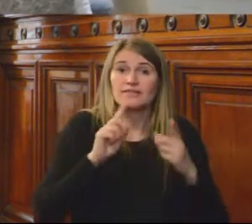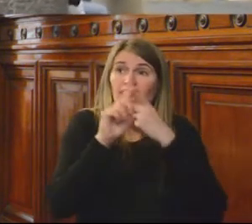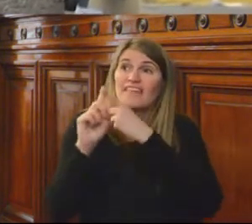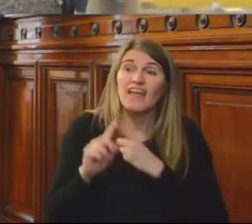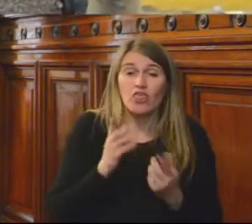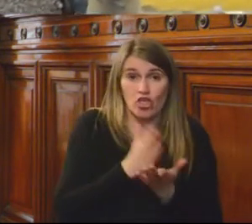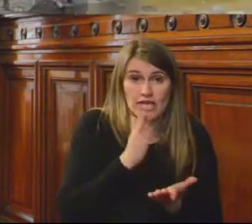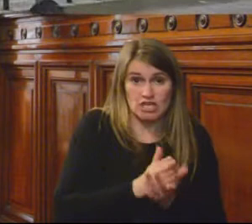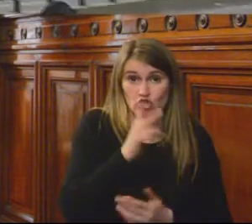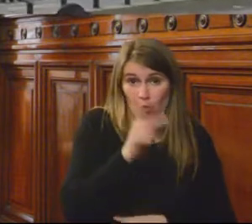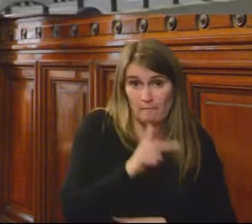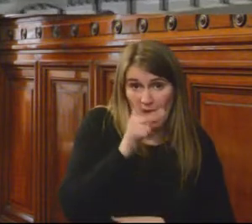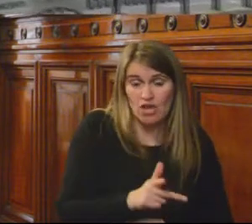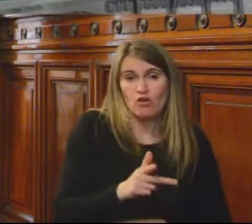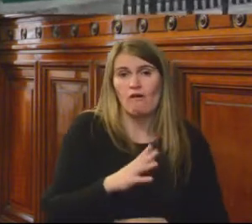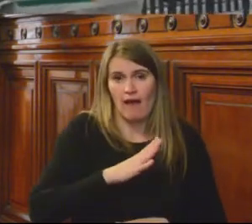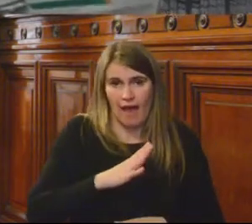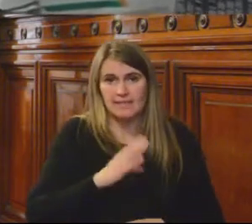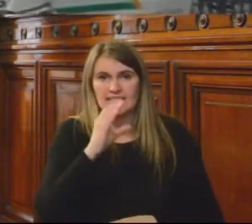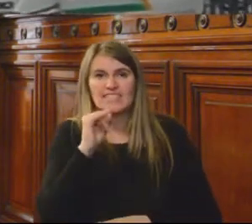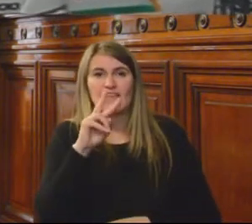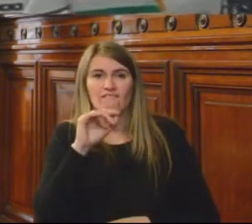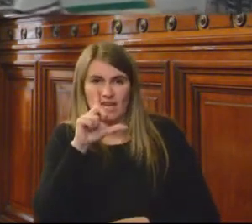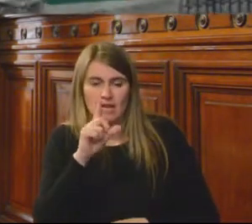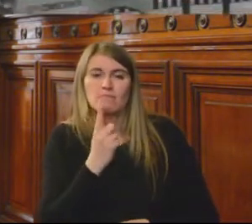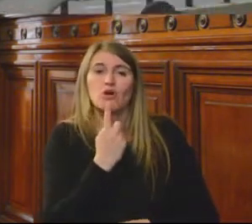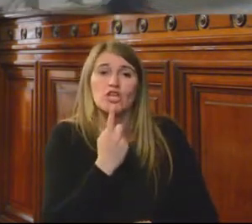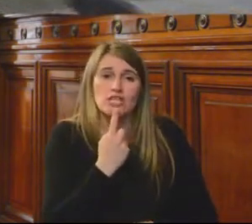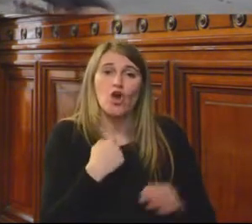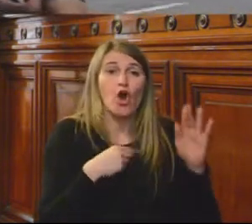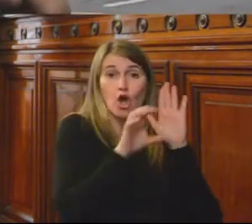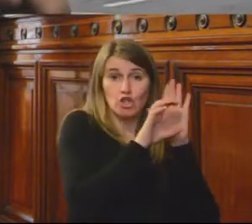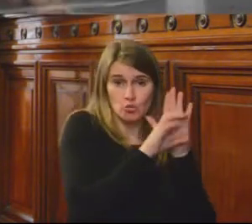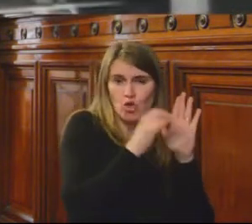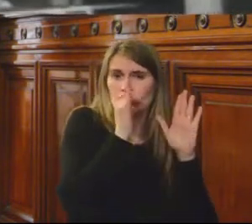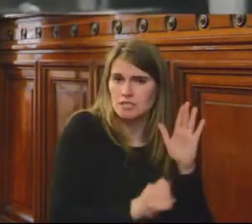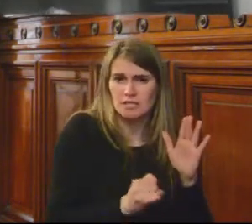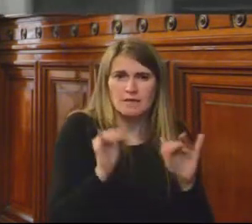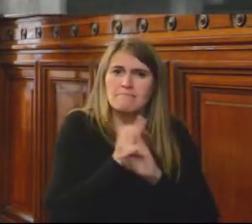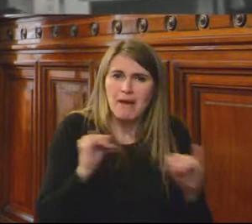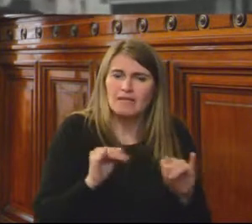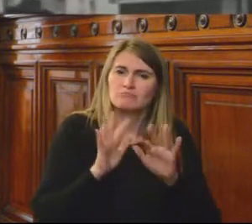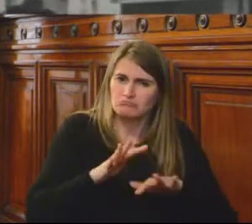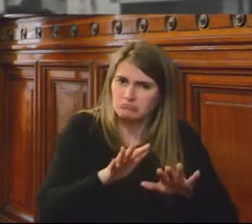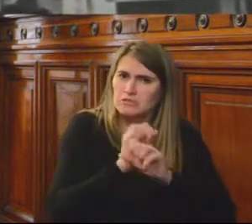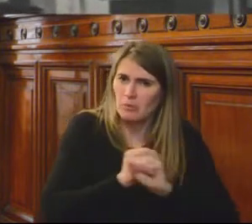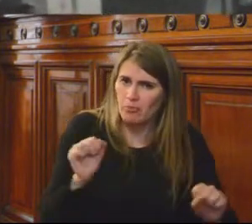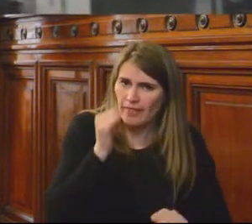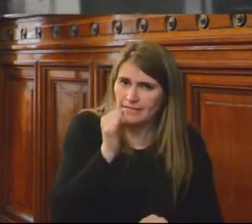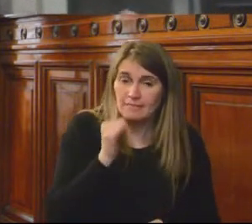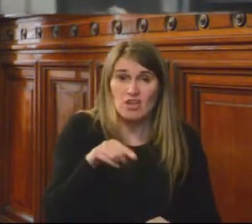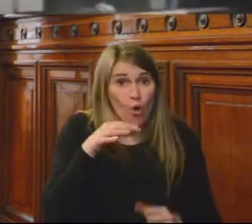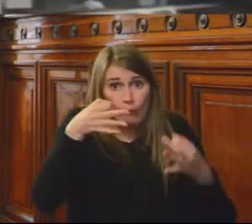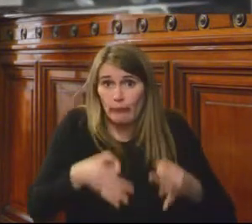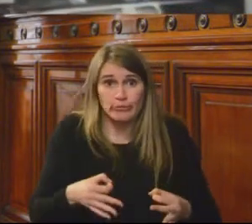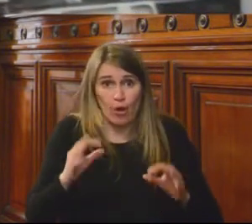derechos humanos, por ejemplo, el Pacto Internacional de Derechos Civiles y Políticos, y en nuestra Constitución. No obstante, estos actos violentos, que repito, están pasando